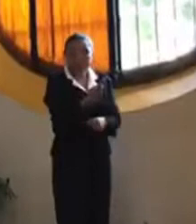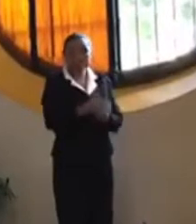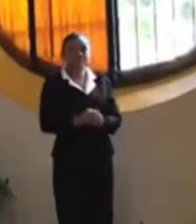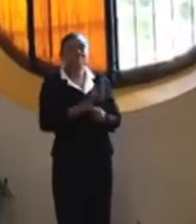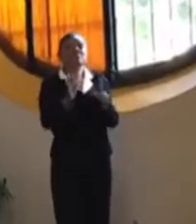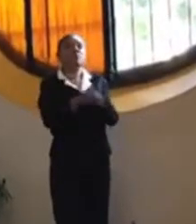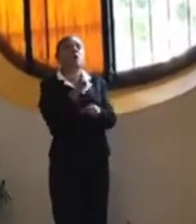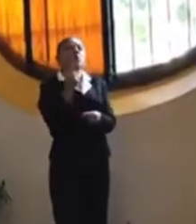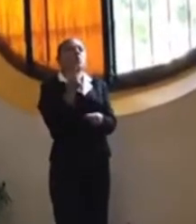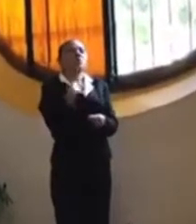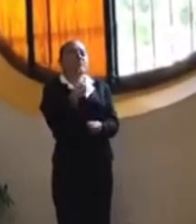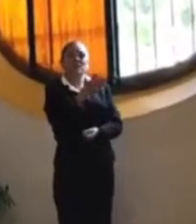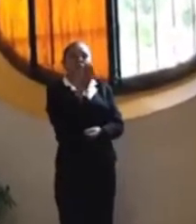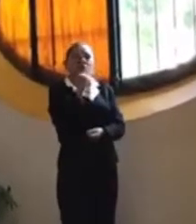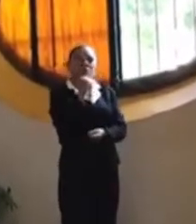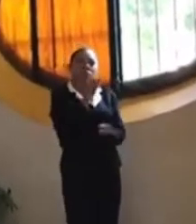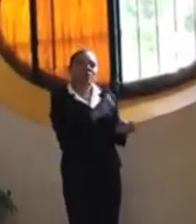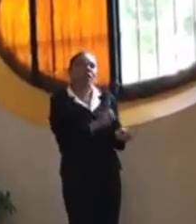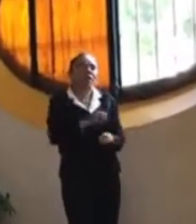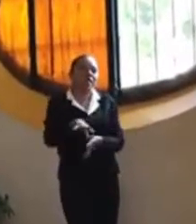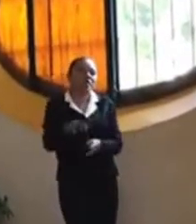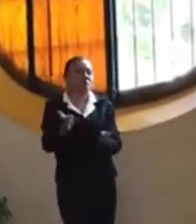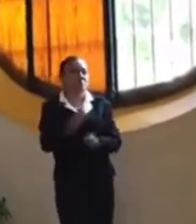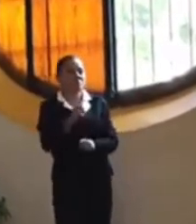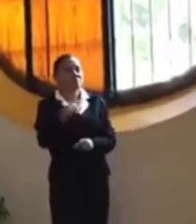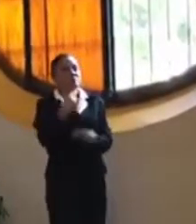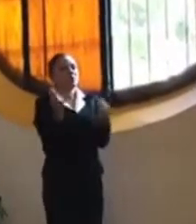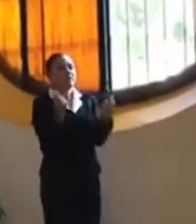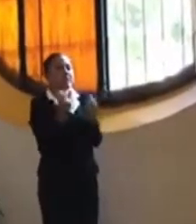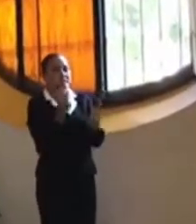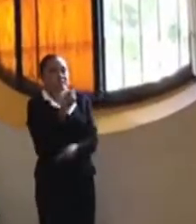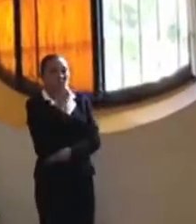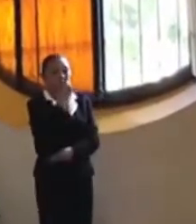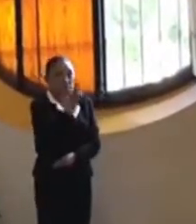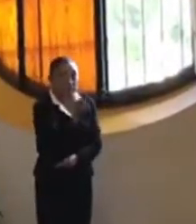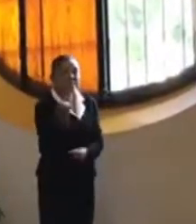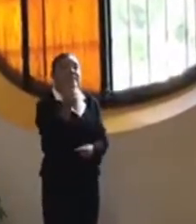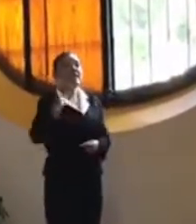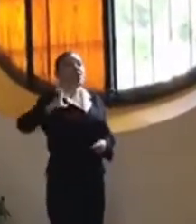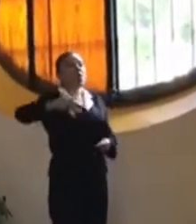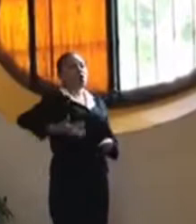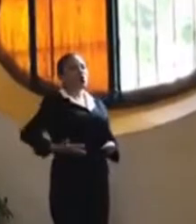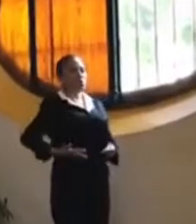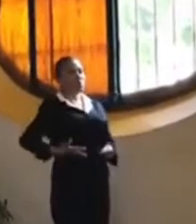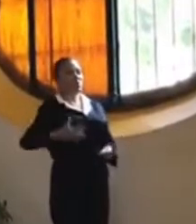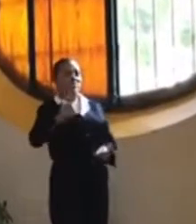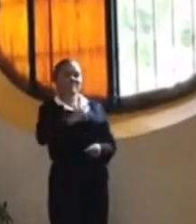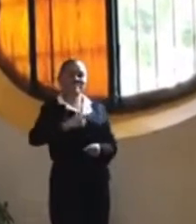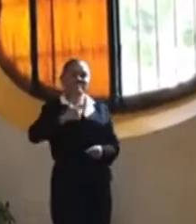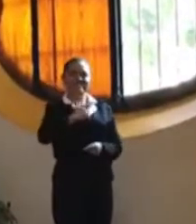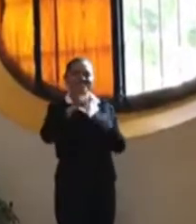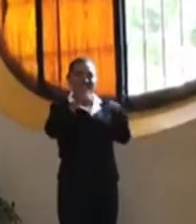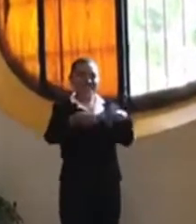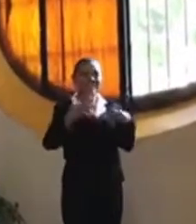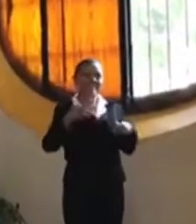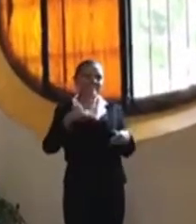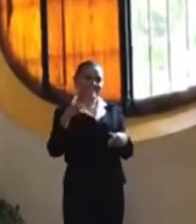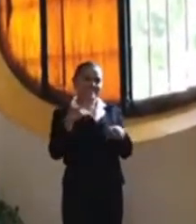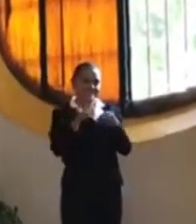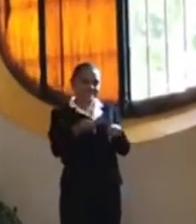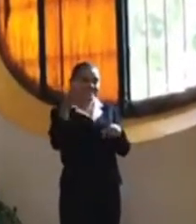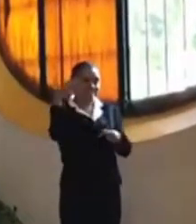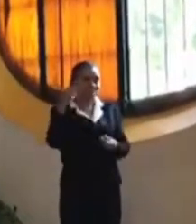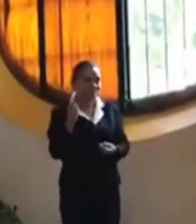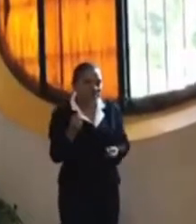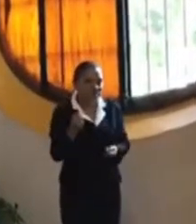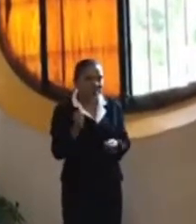porque no puedo dejar de hacerlo, el orgullo y satisfacción que tenemos en Morelos